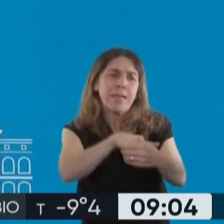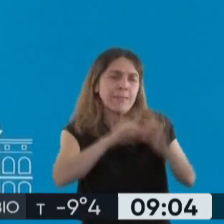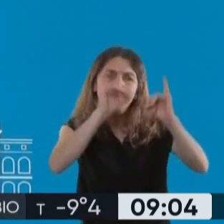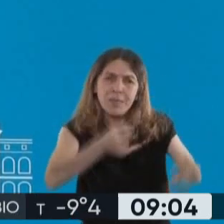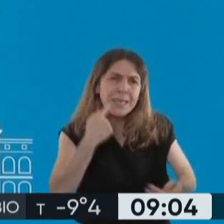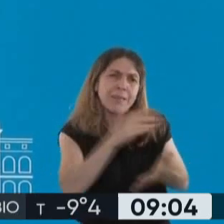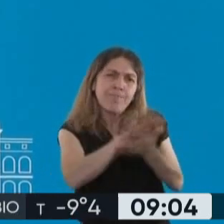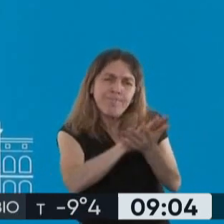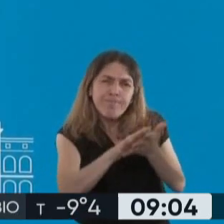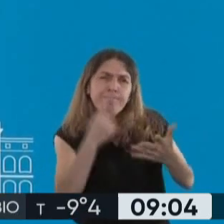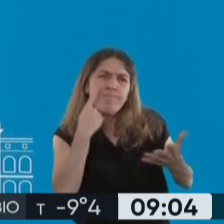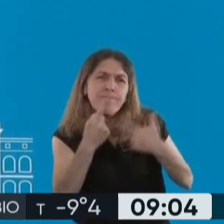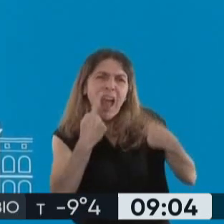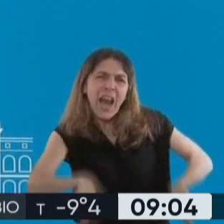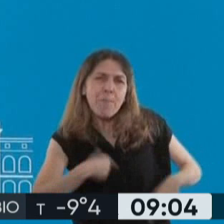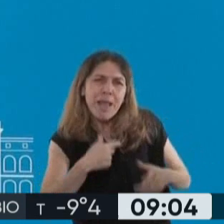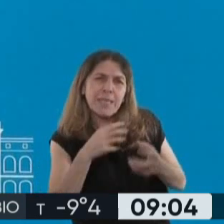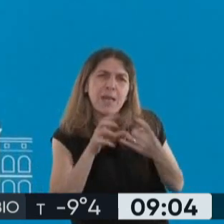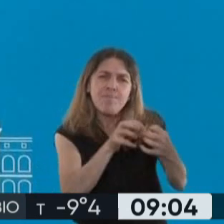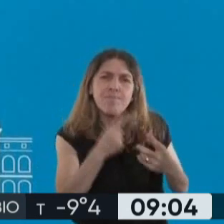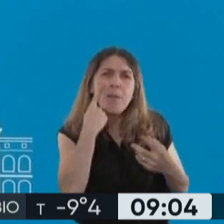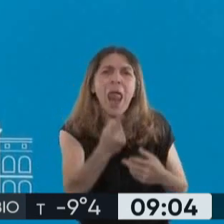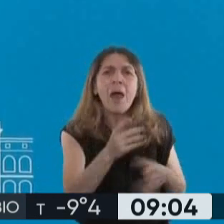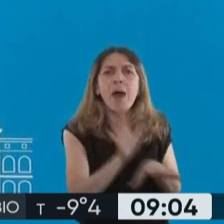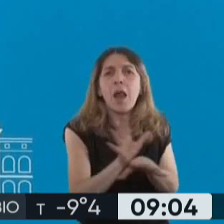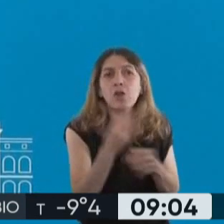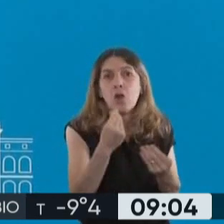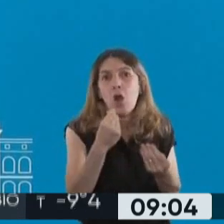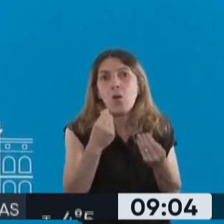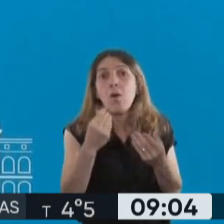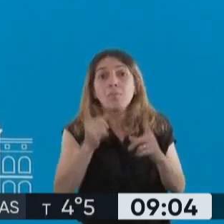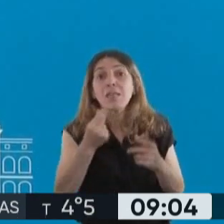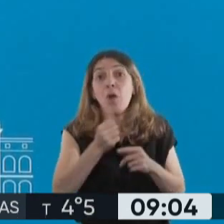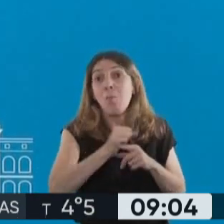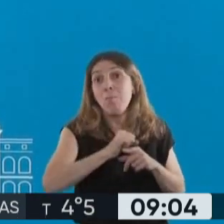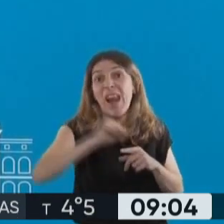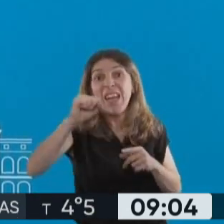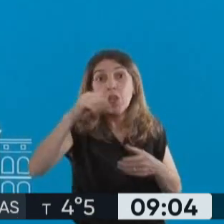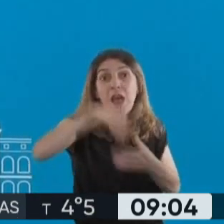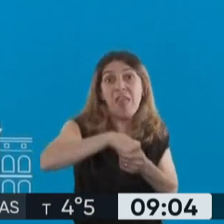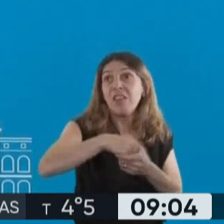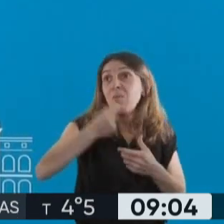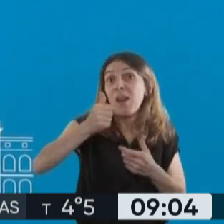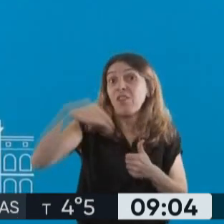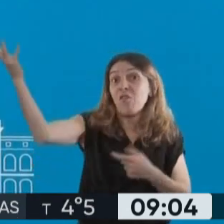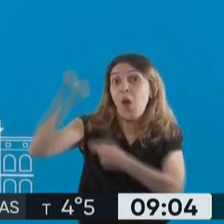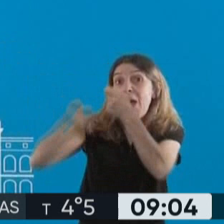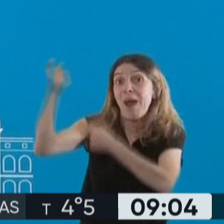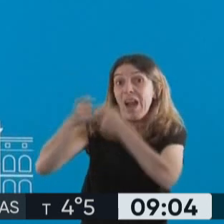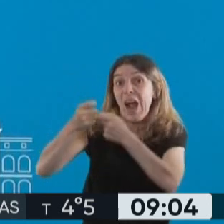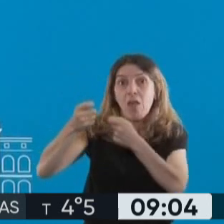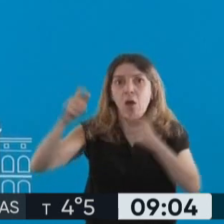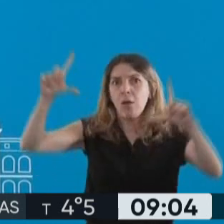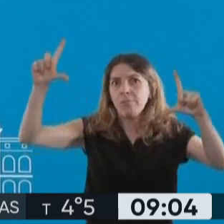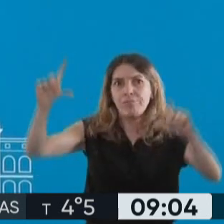herramientas que tiene a su favor para poder, de alguna manera, desacoplar los precios internos de los precios internacionales para que la Argentina